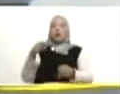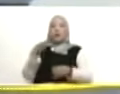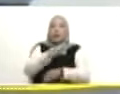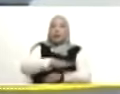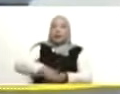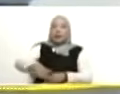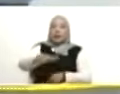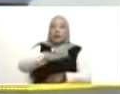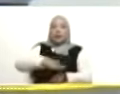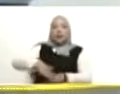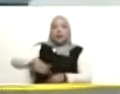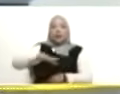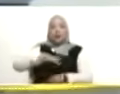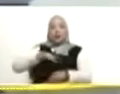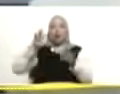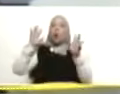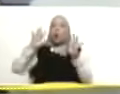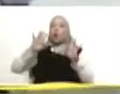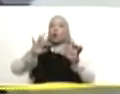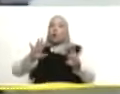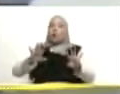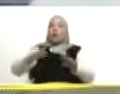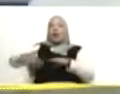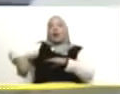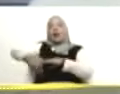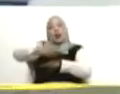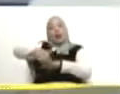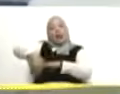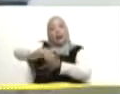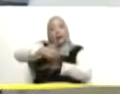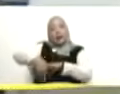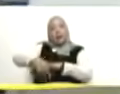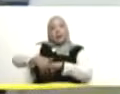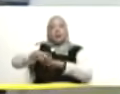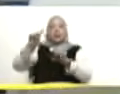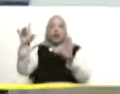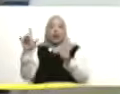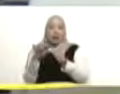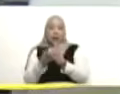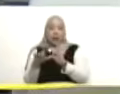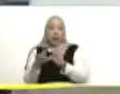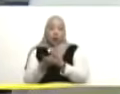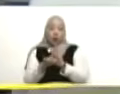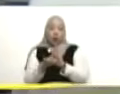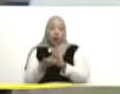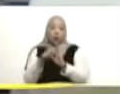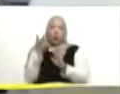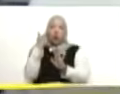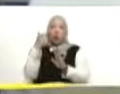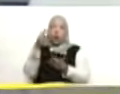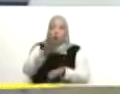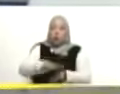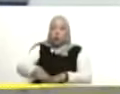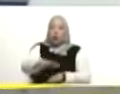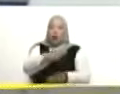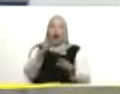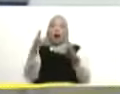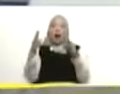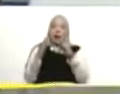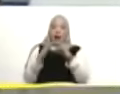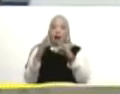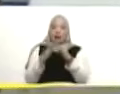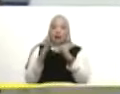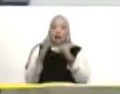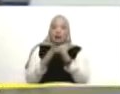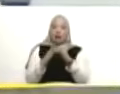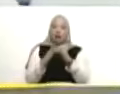platabandas, nos vemos en las calles, nos vemos en los liceos, nos vemos en los patios de esas casas donde ahora vamos a